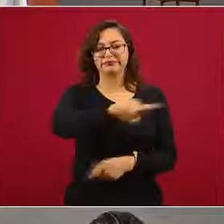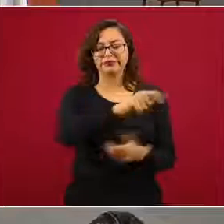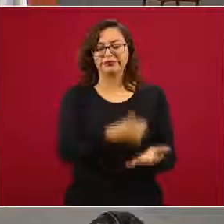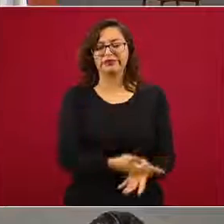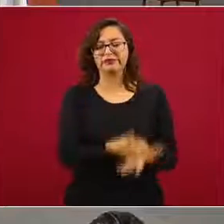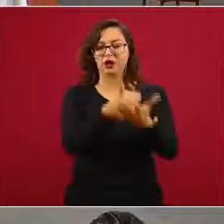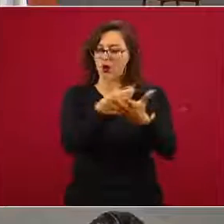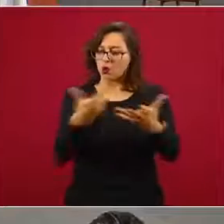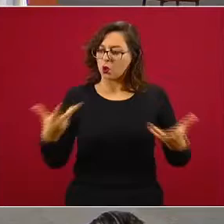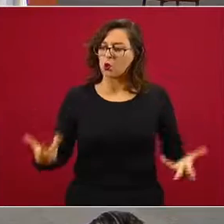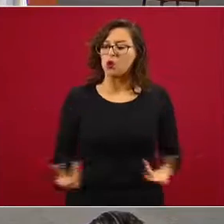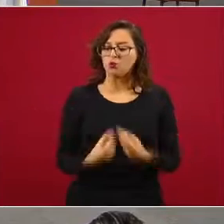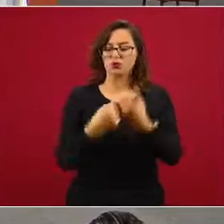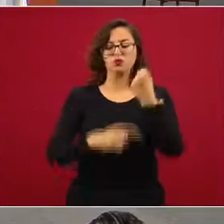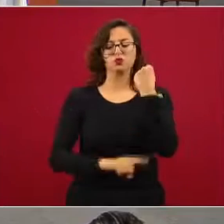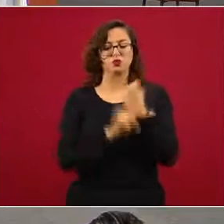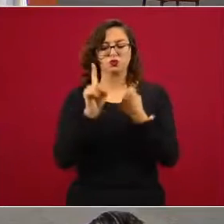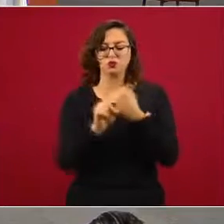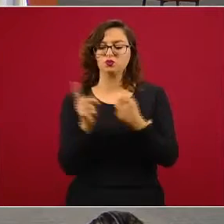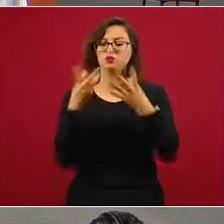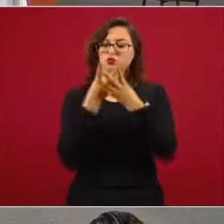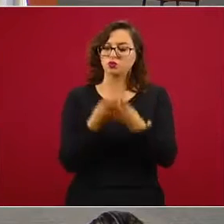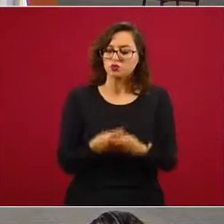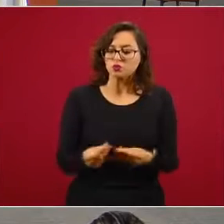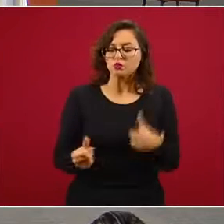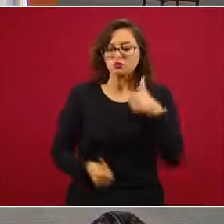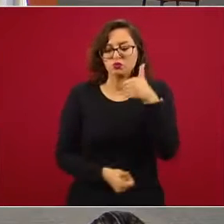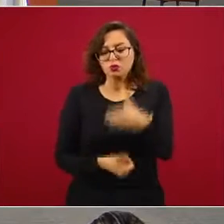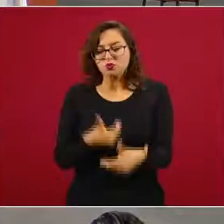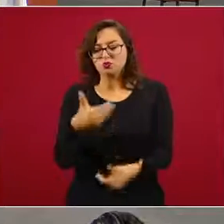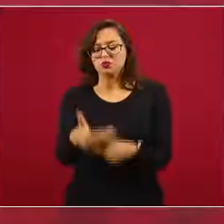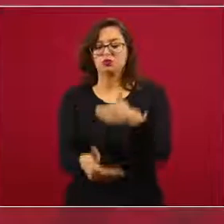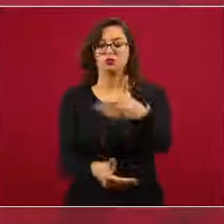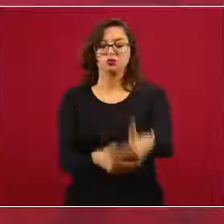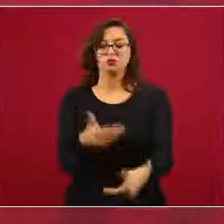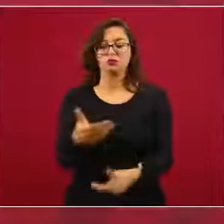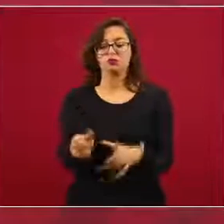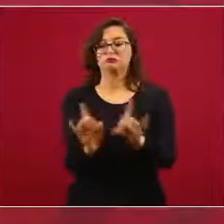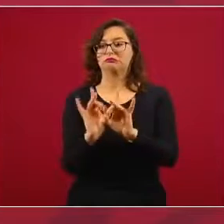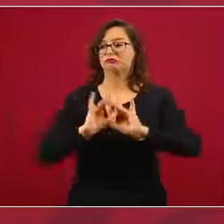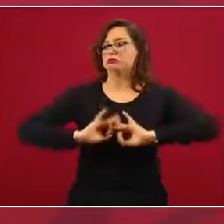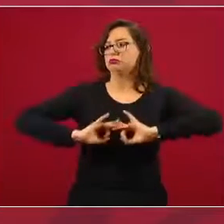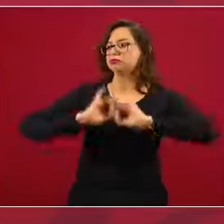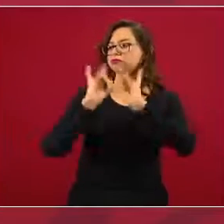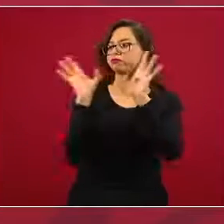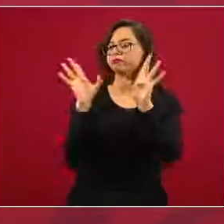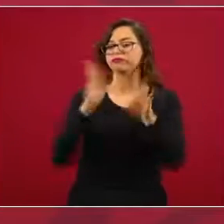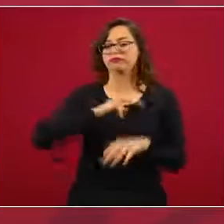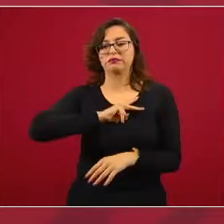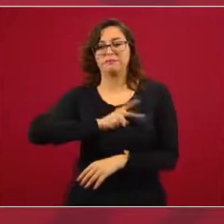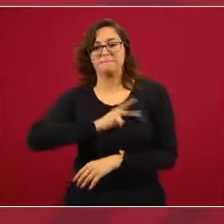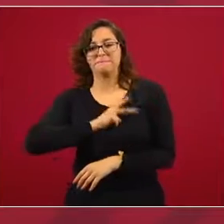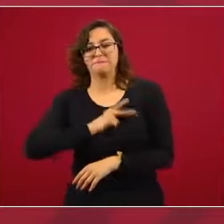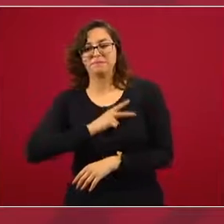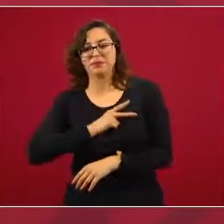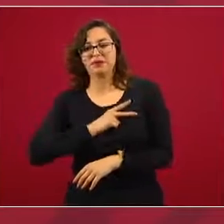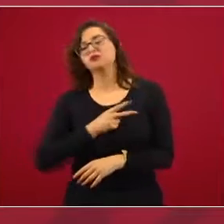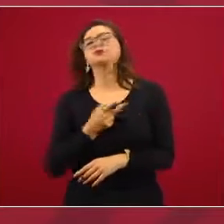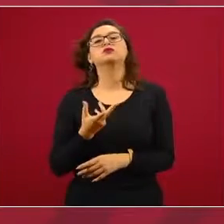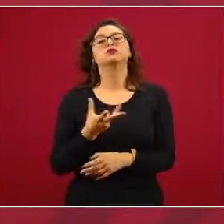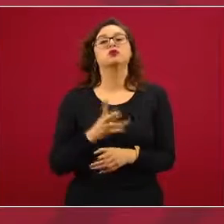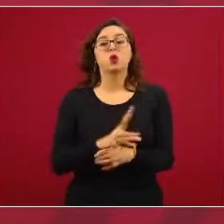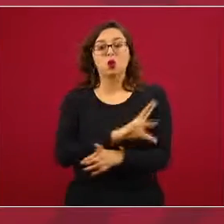enfrentado esta situación de incertidumbre ante la visita de un virus del cual todavía no